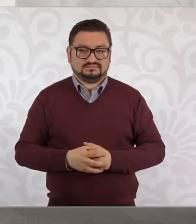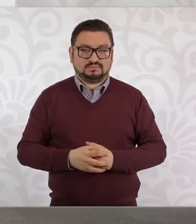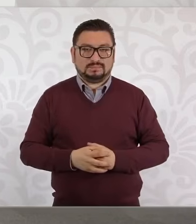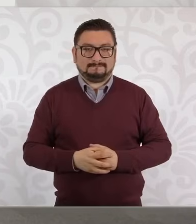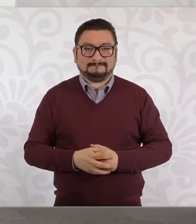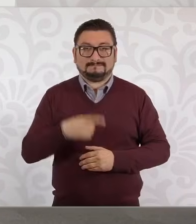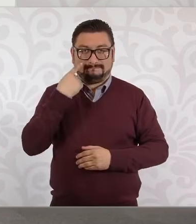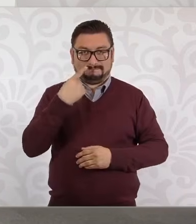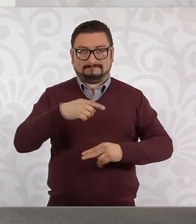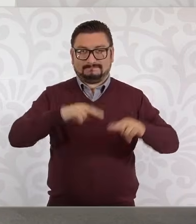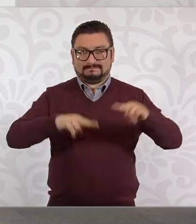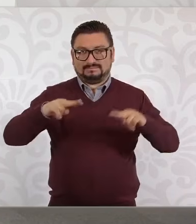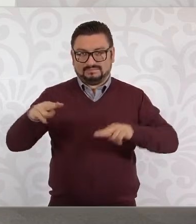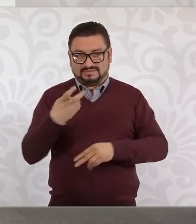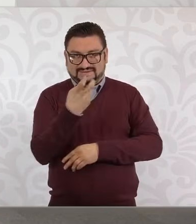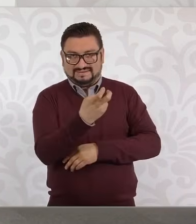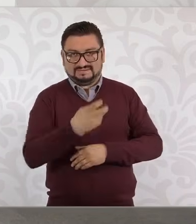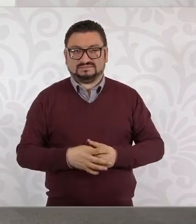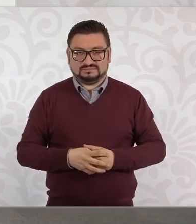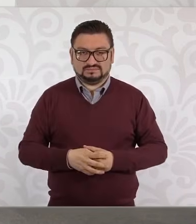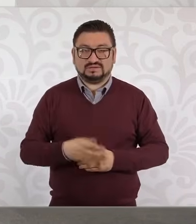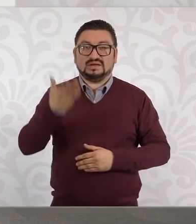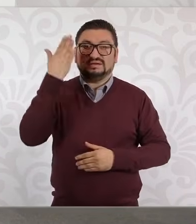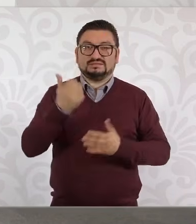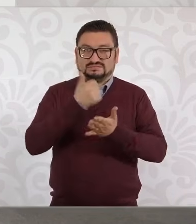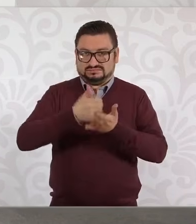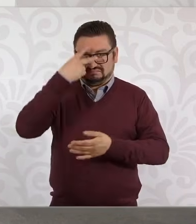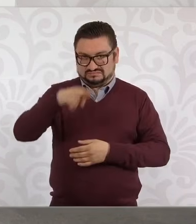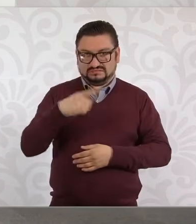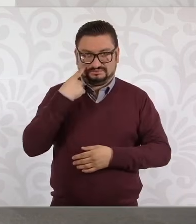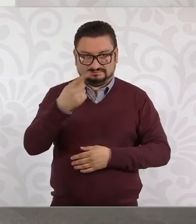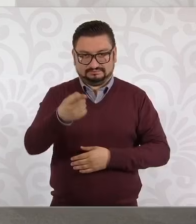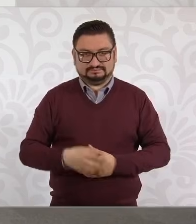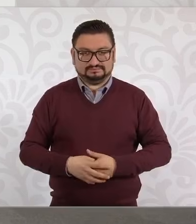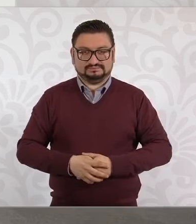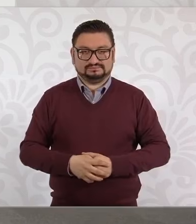Este fue el resultado, fíjense, en la Ciudad de México.